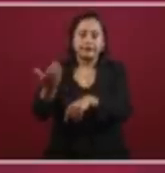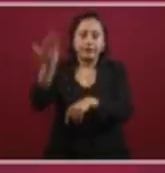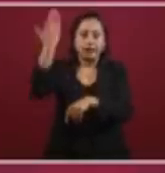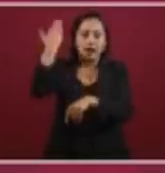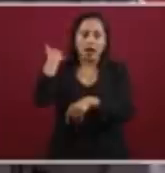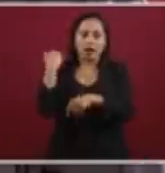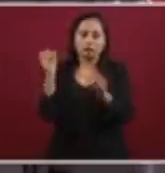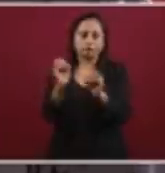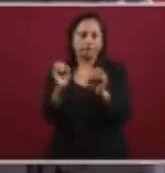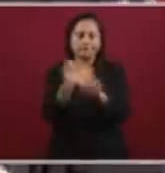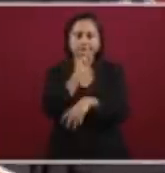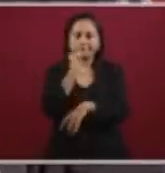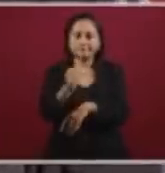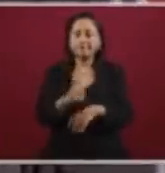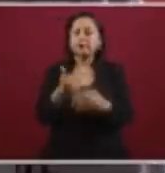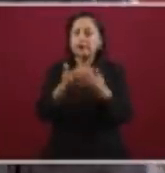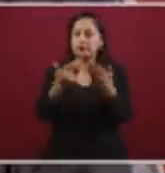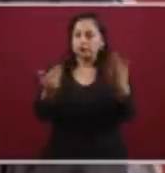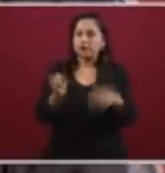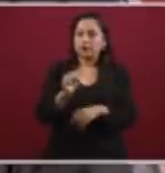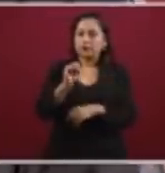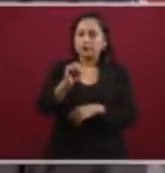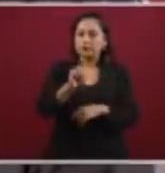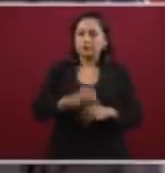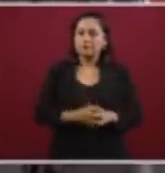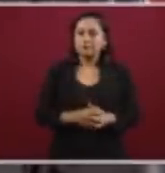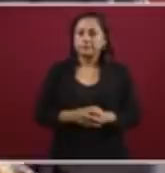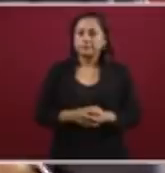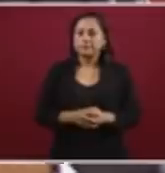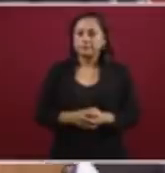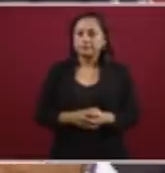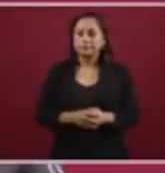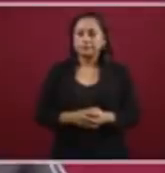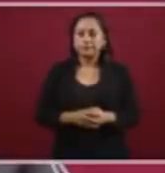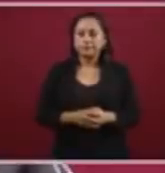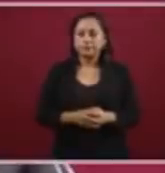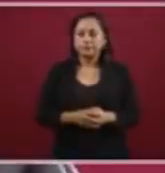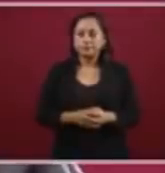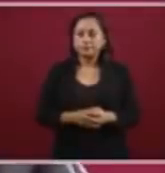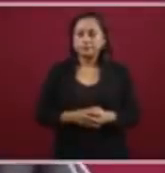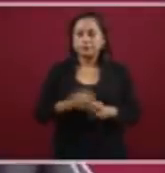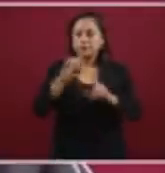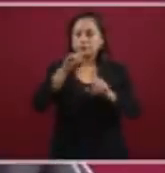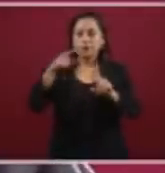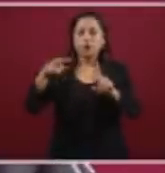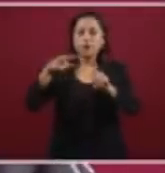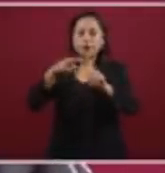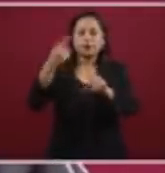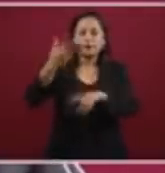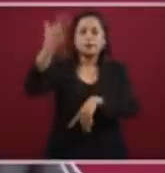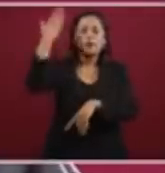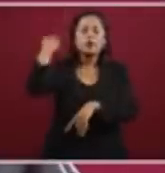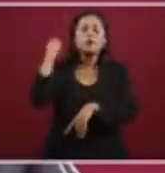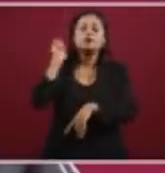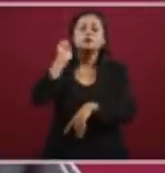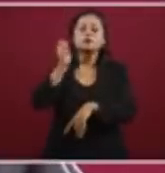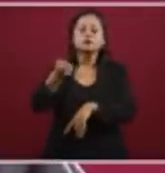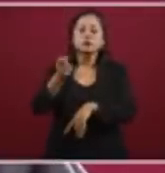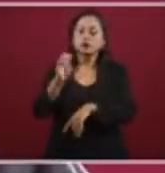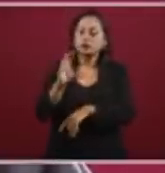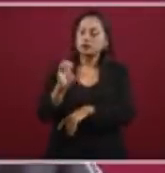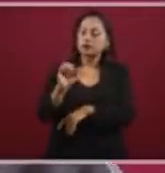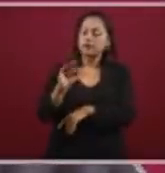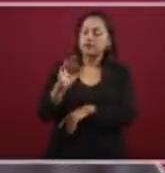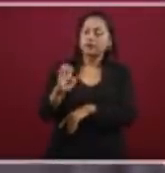el propósito era y cerrando las plantas de la comisión federal de